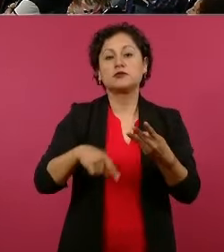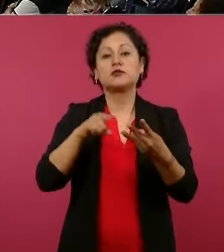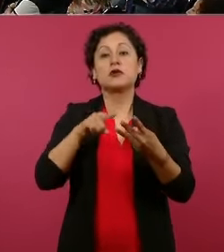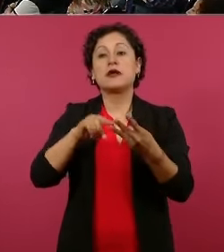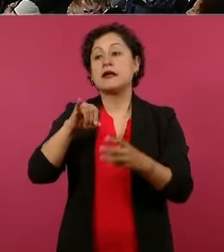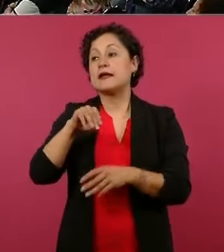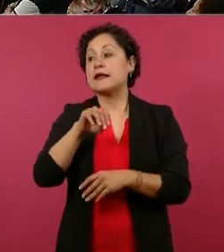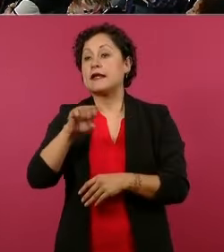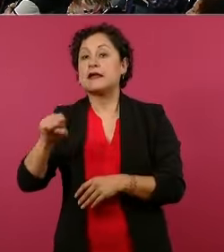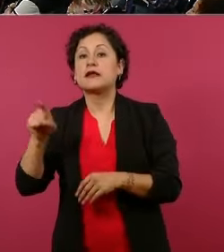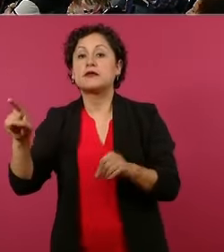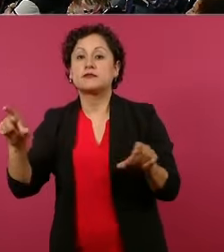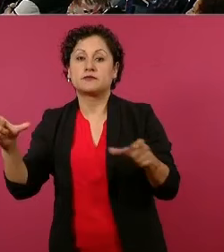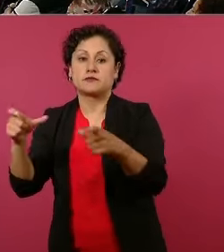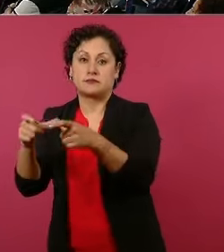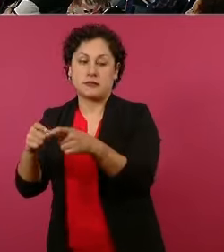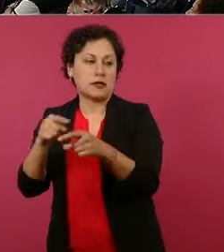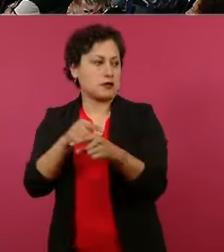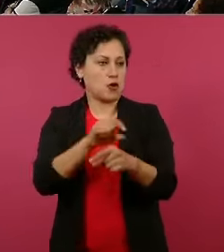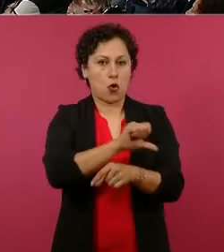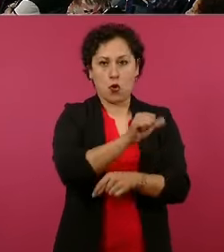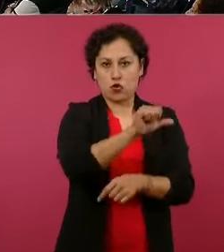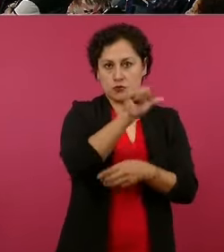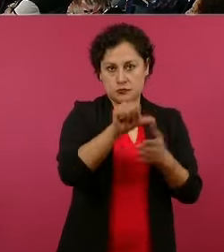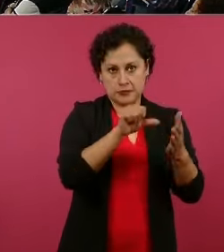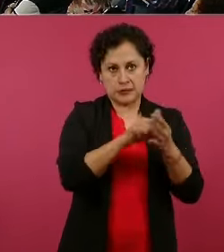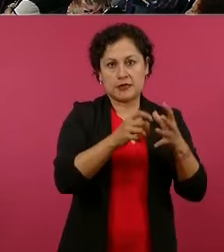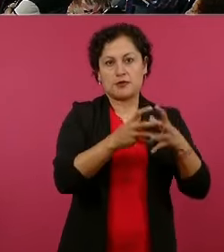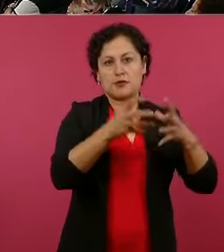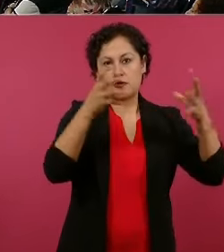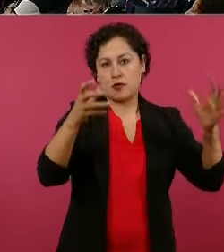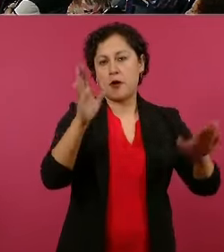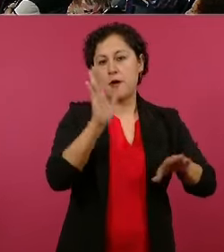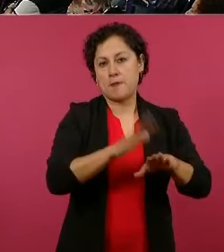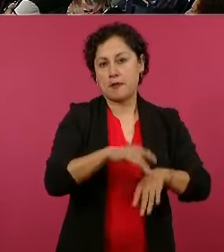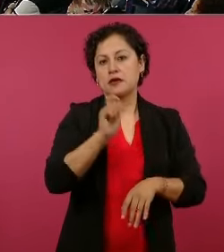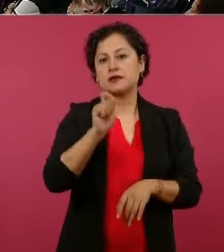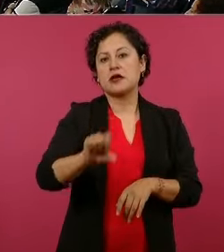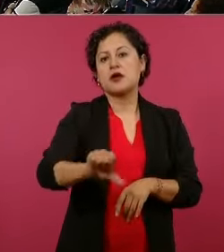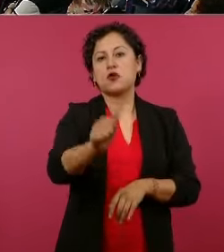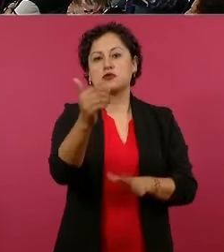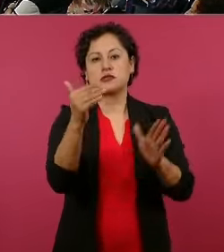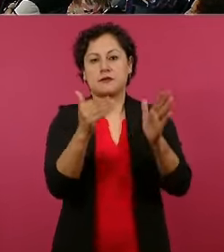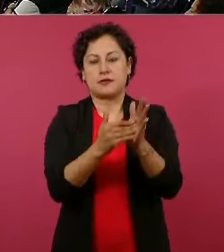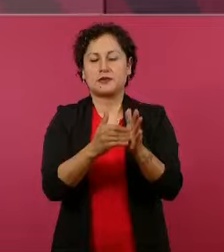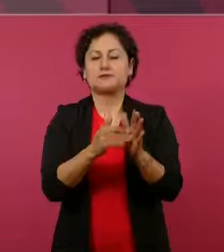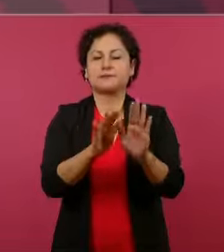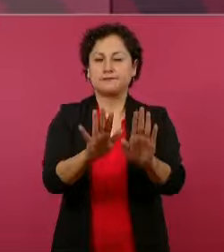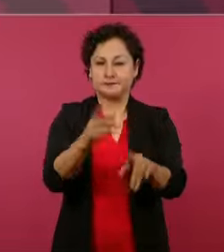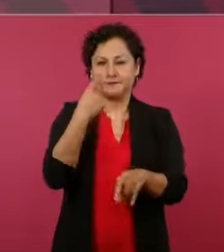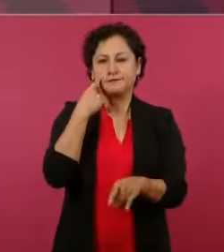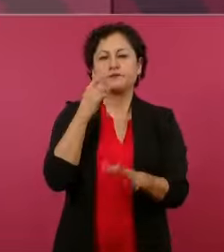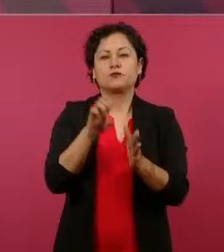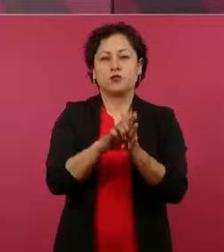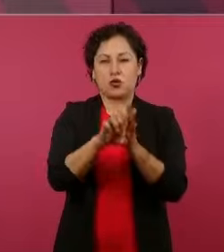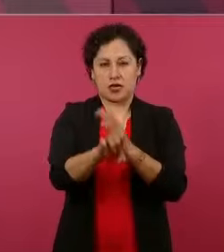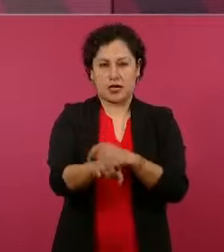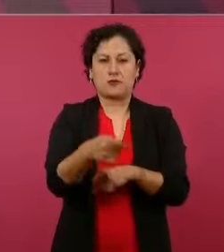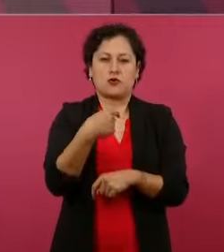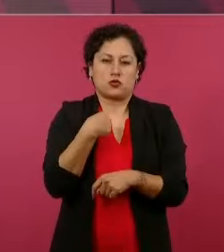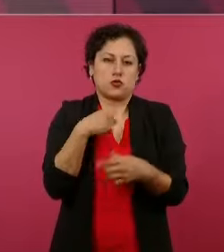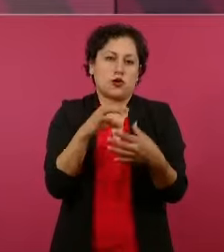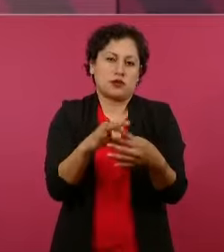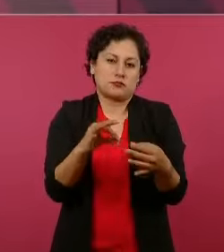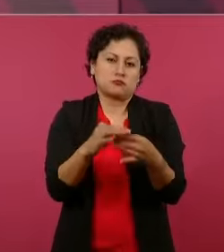IMS son 11,000 por ejemplo un maestro lo explicaba y que vive